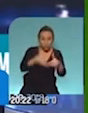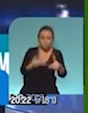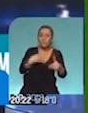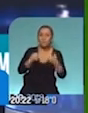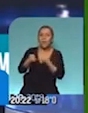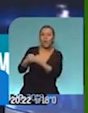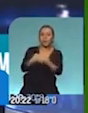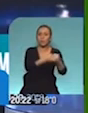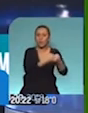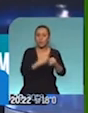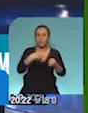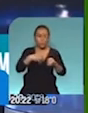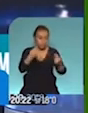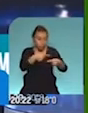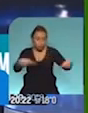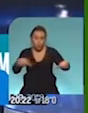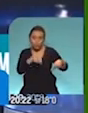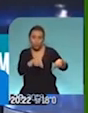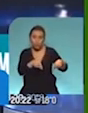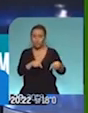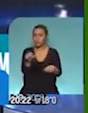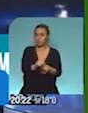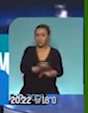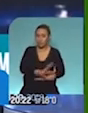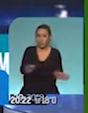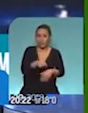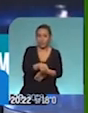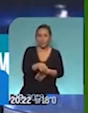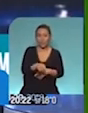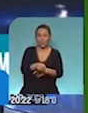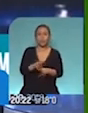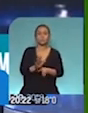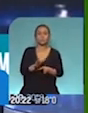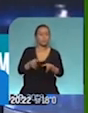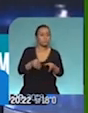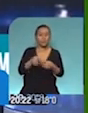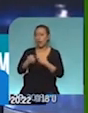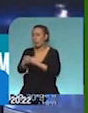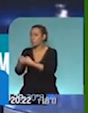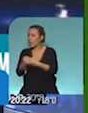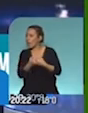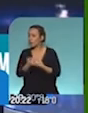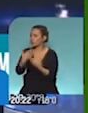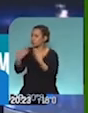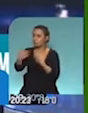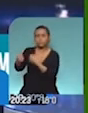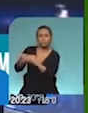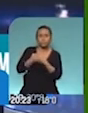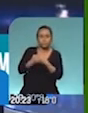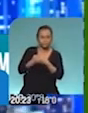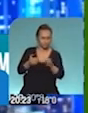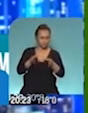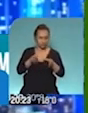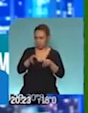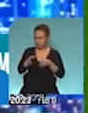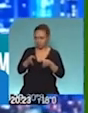raíz de los dichos de, lamentablemente tenemos que decir, el expresidente Eduardo Duhalde, un